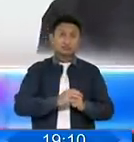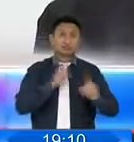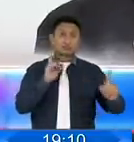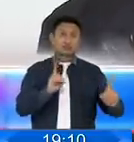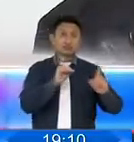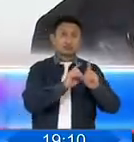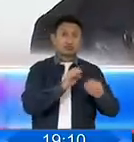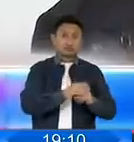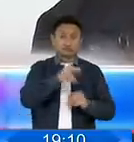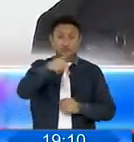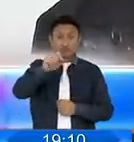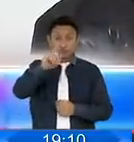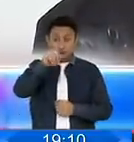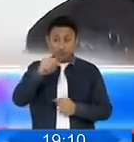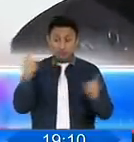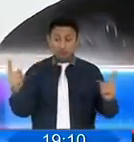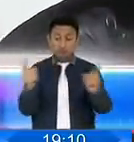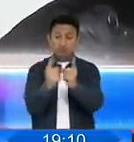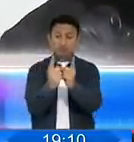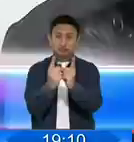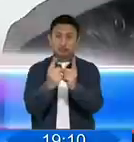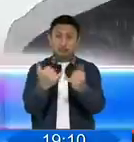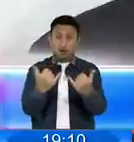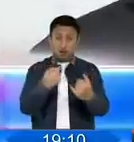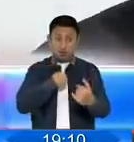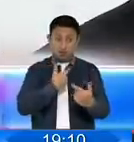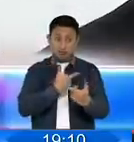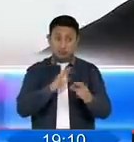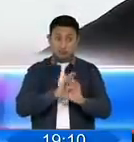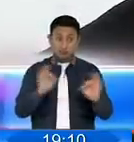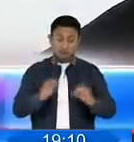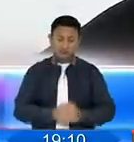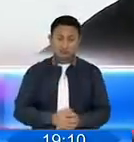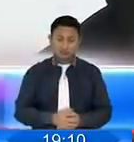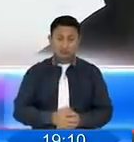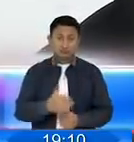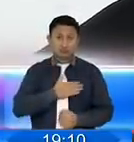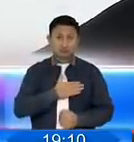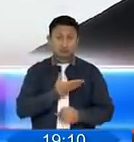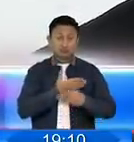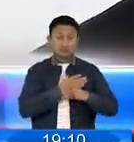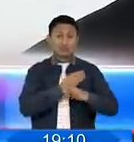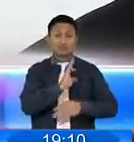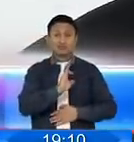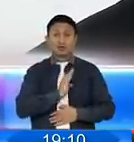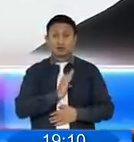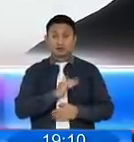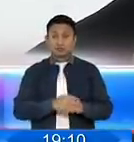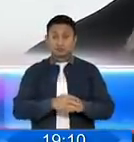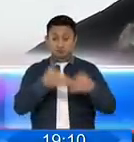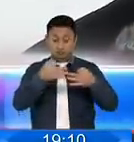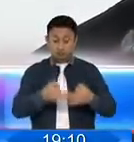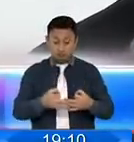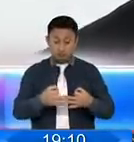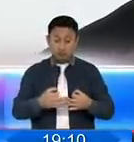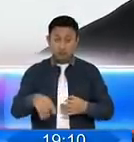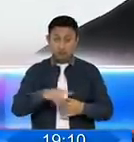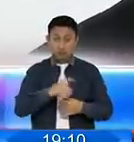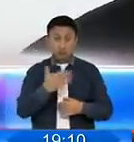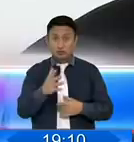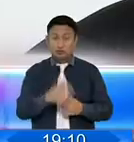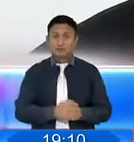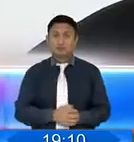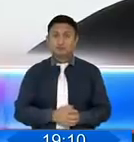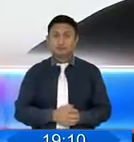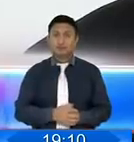directamente, ¿no? Ahora no. La verdad, nuestra defensa es un tema técnico, que no se cumplen los elementos del tipo